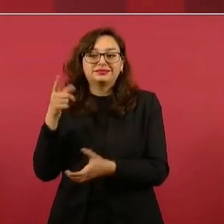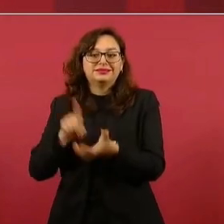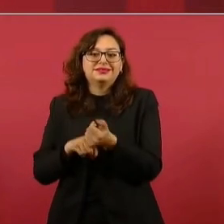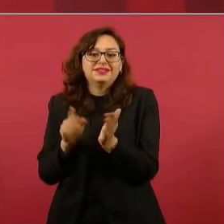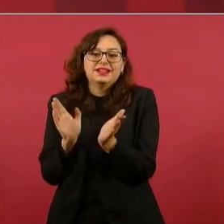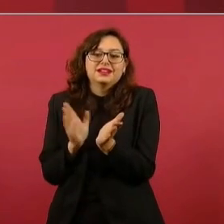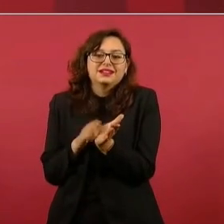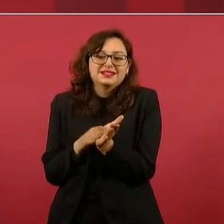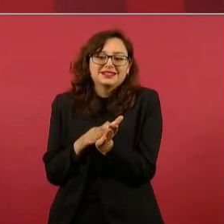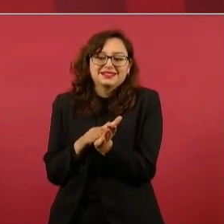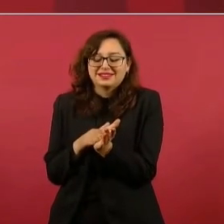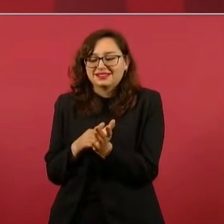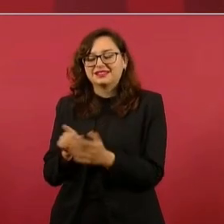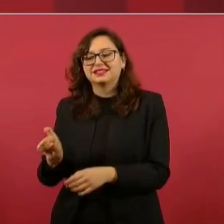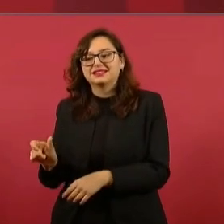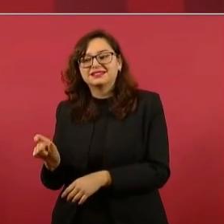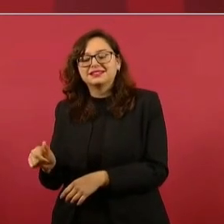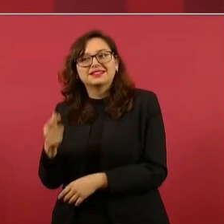en la mañana,